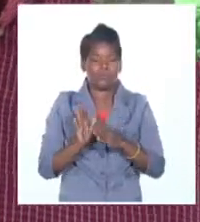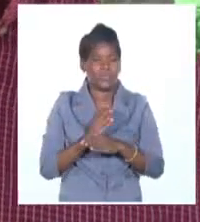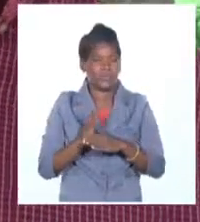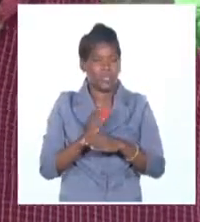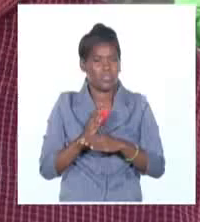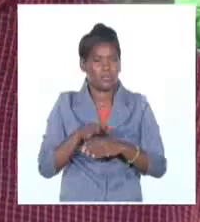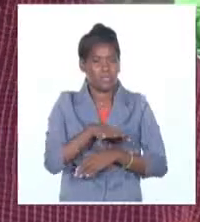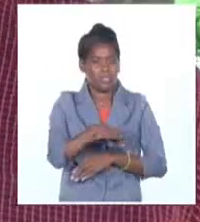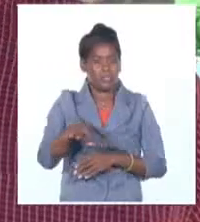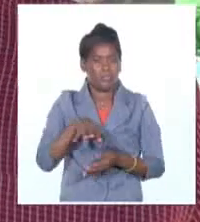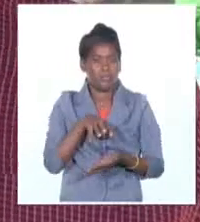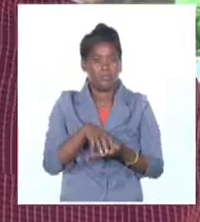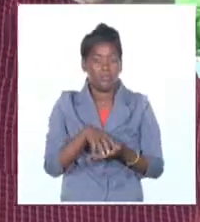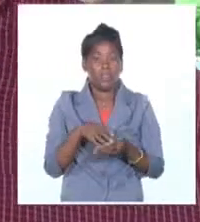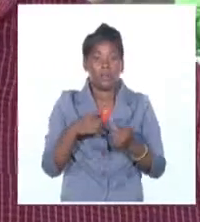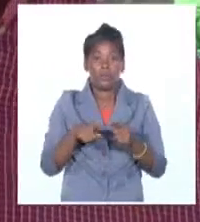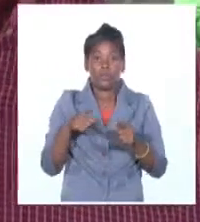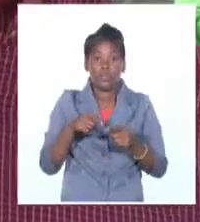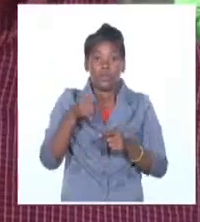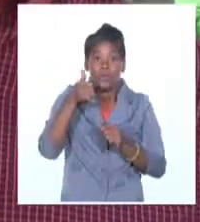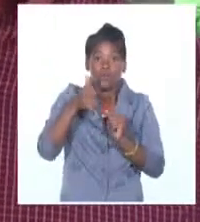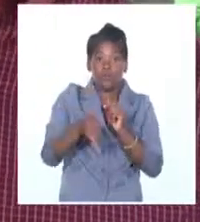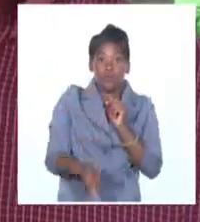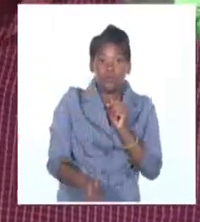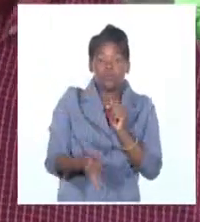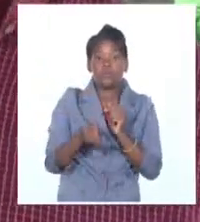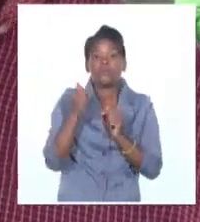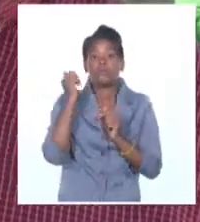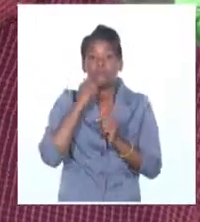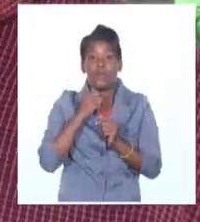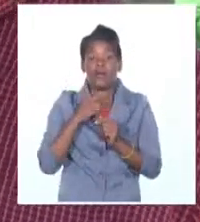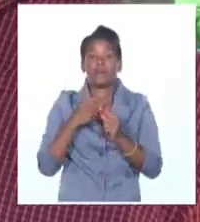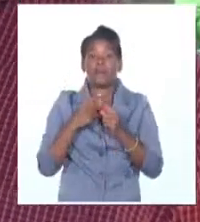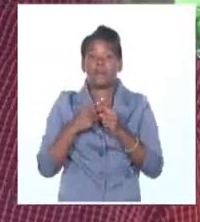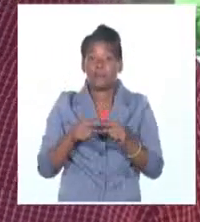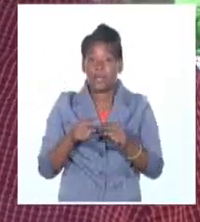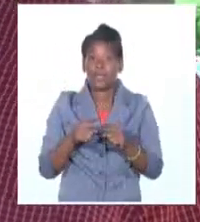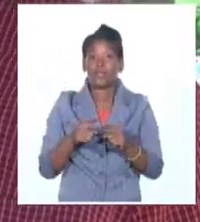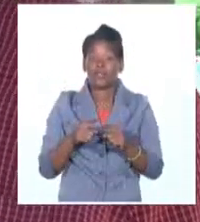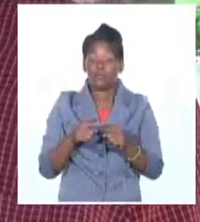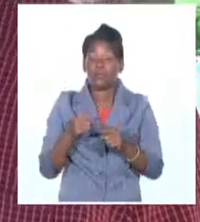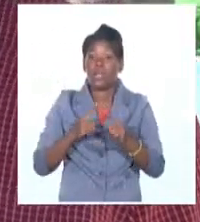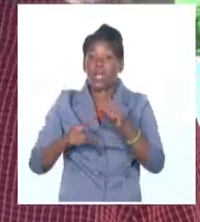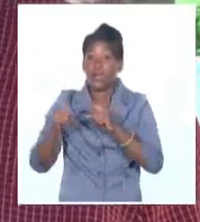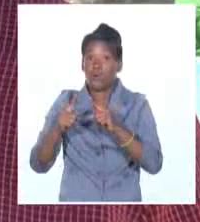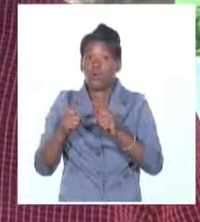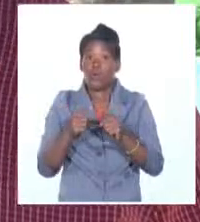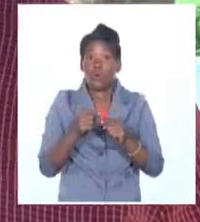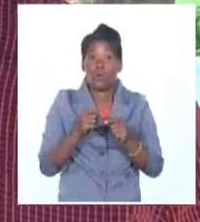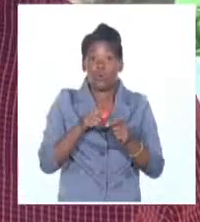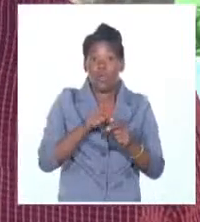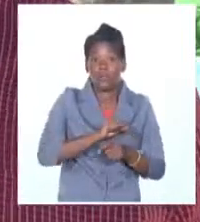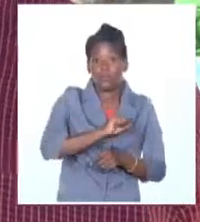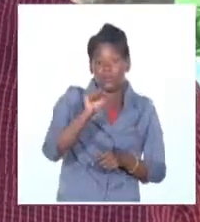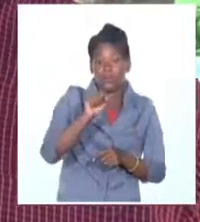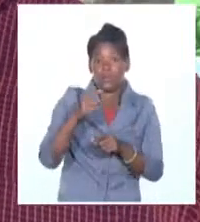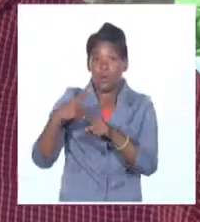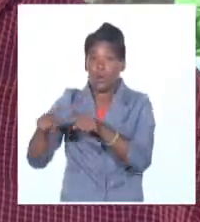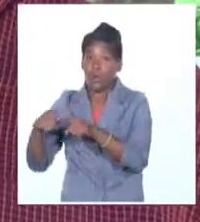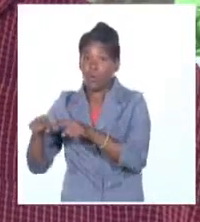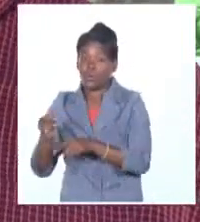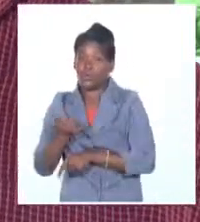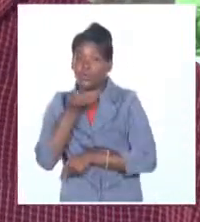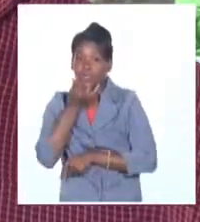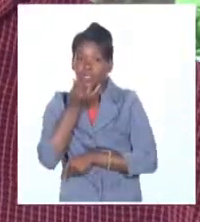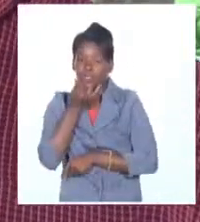Marta, La Máquina y puede llegar hasta la punta de maicí, pero nos dejaría Sabana y otras localidades sin el abasto. Y hay un